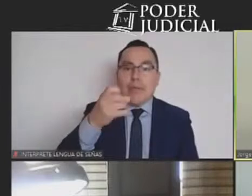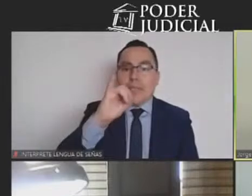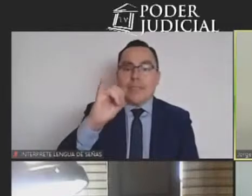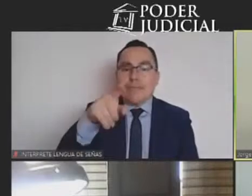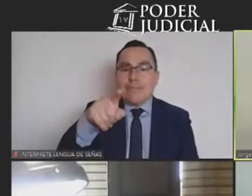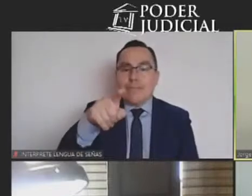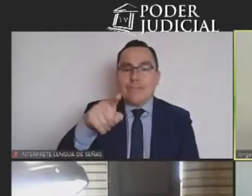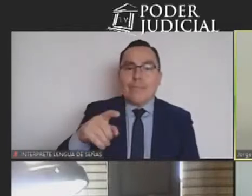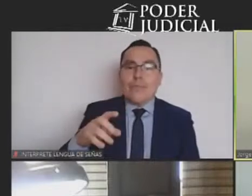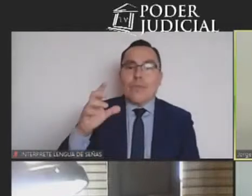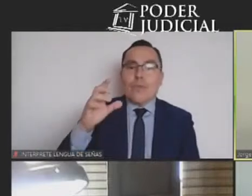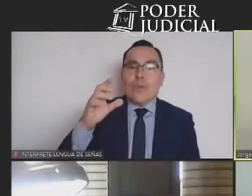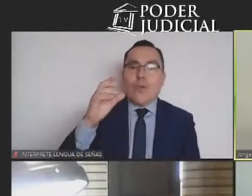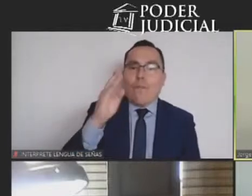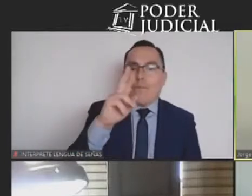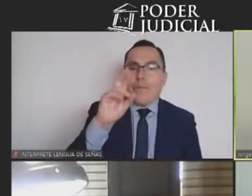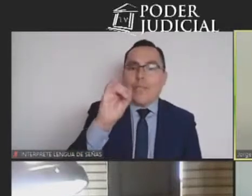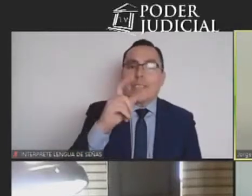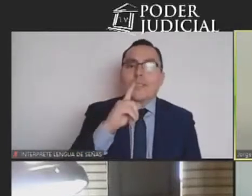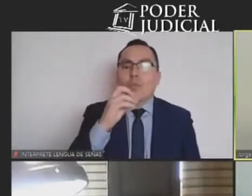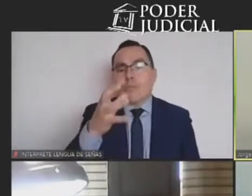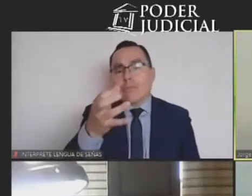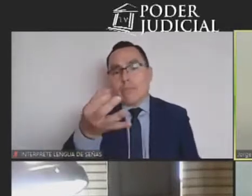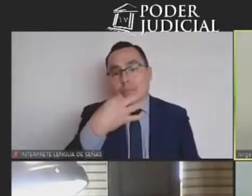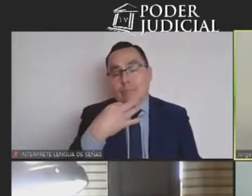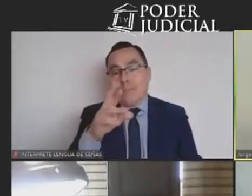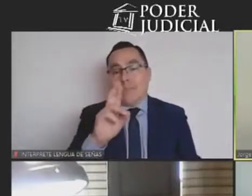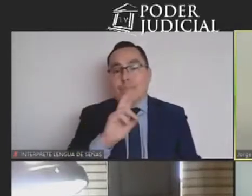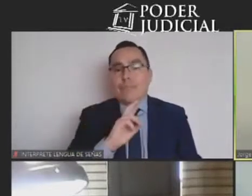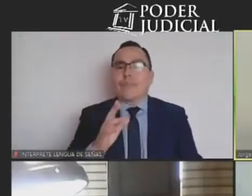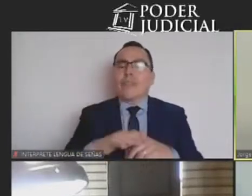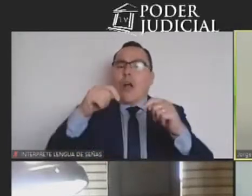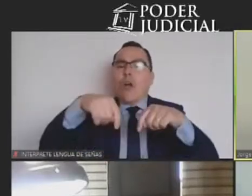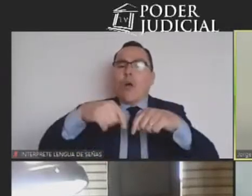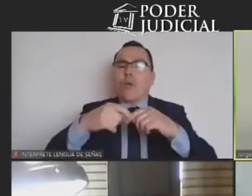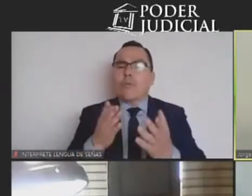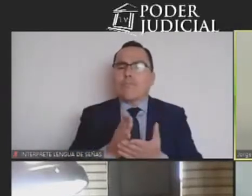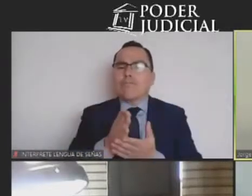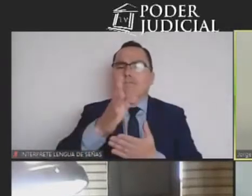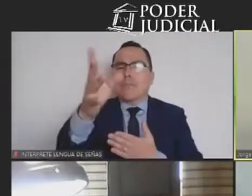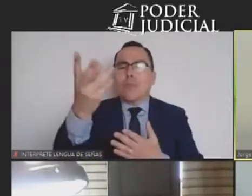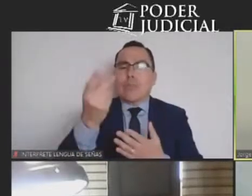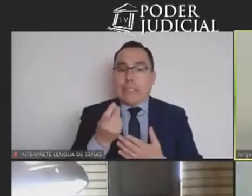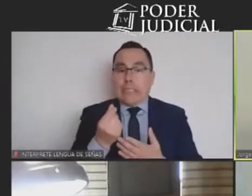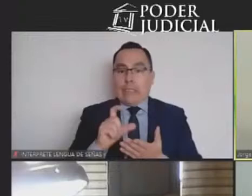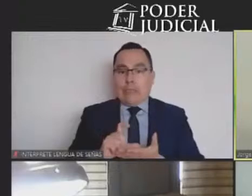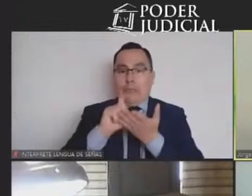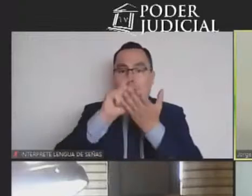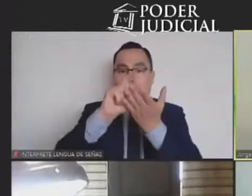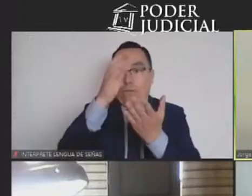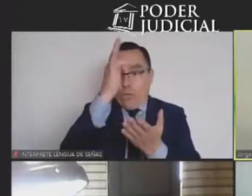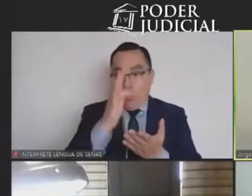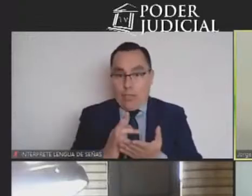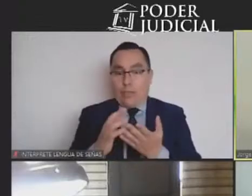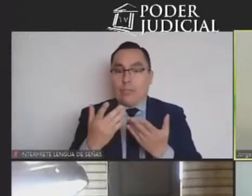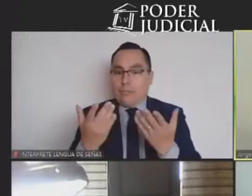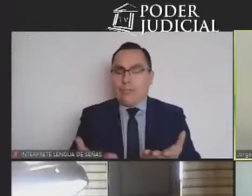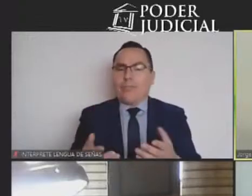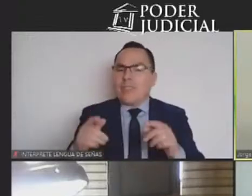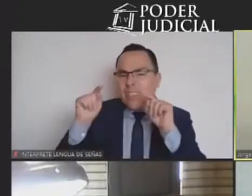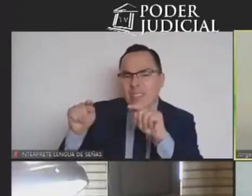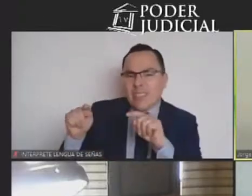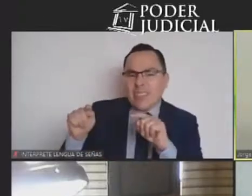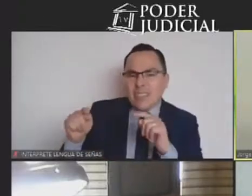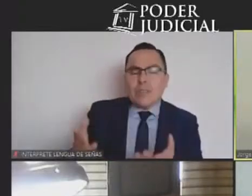contestar. Dice, dentro del Poder Judicial, la correcta dirección del recurso humano, se refiere a los funcionarios, incide en el